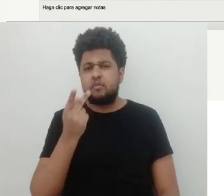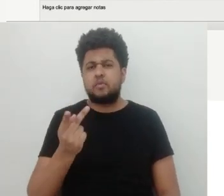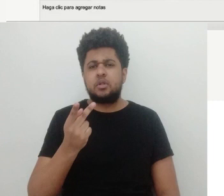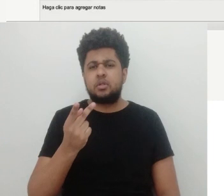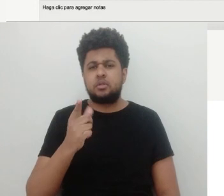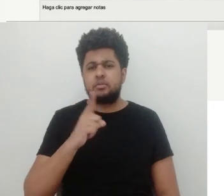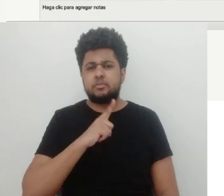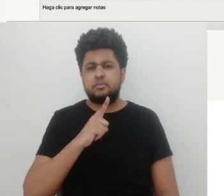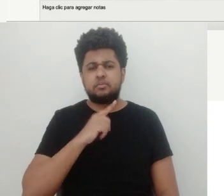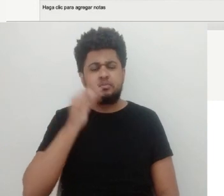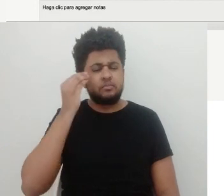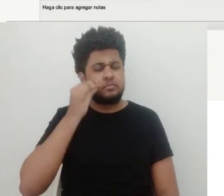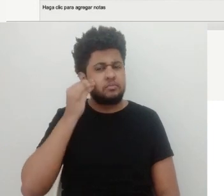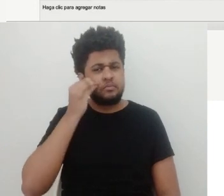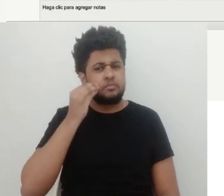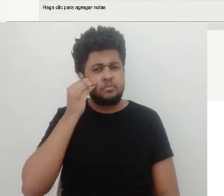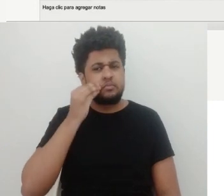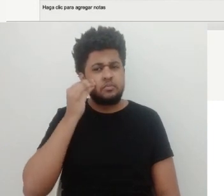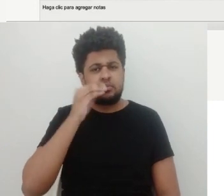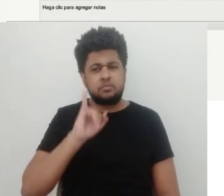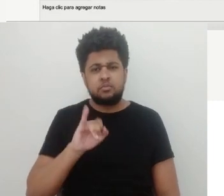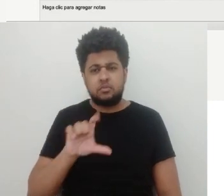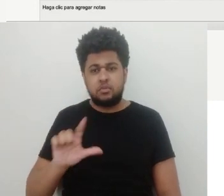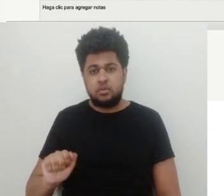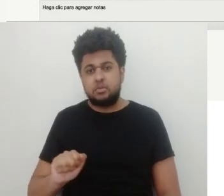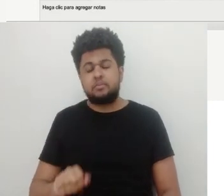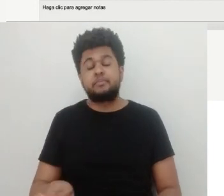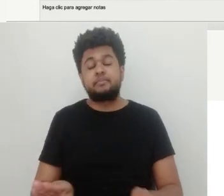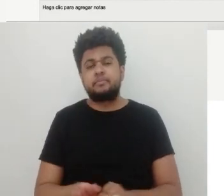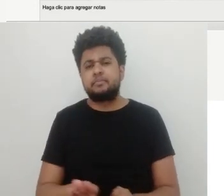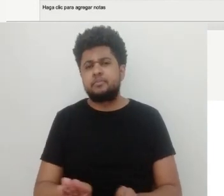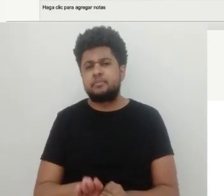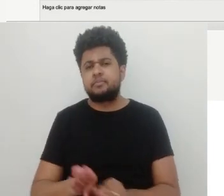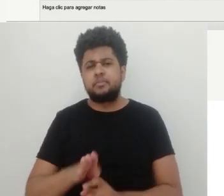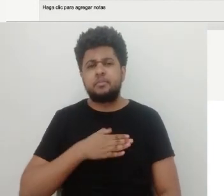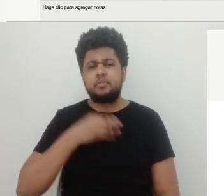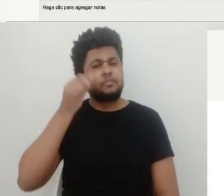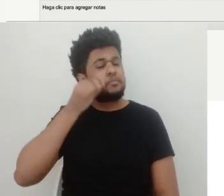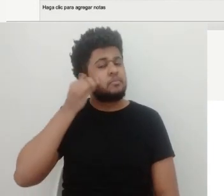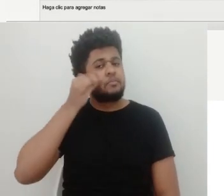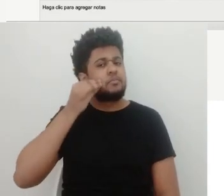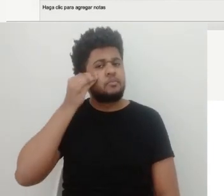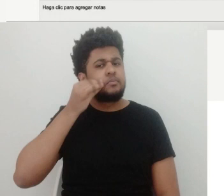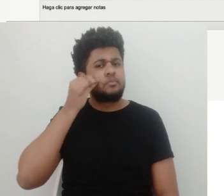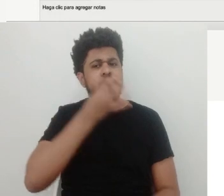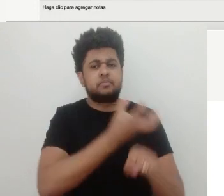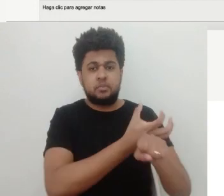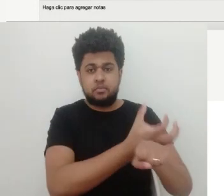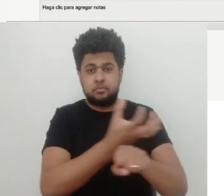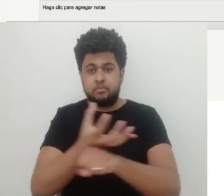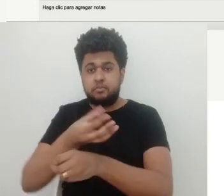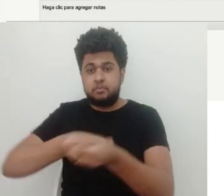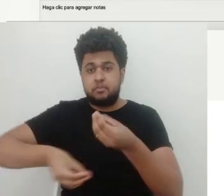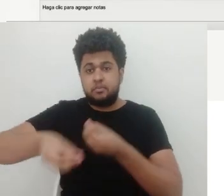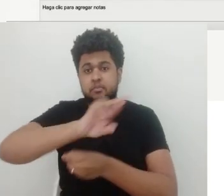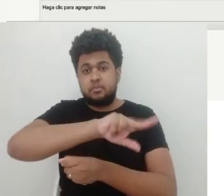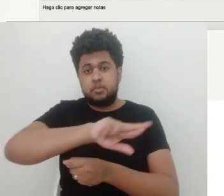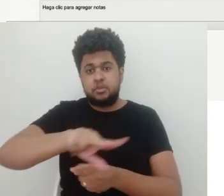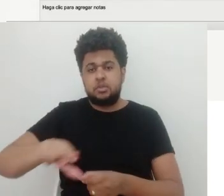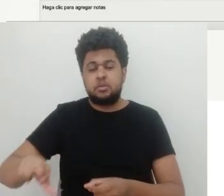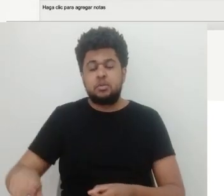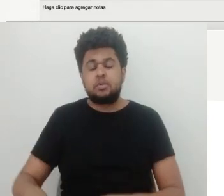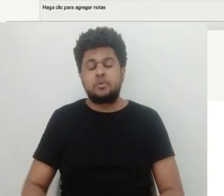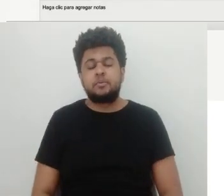cómo hay que pasar la diapositiva. Voy a ver aquí. Ahora sí.